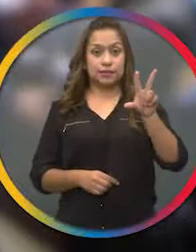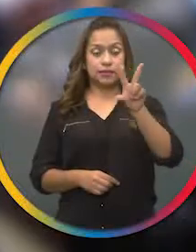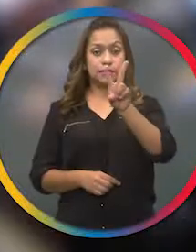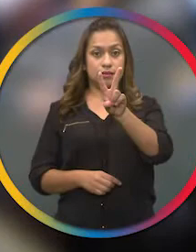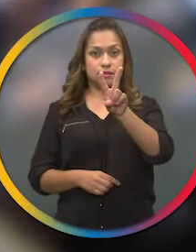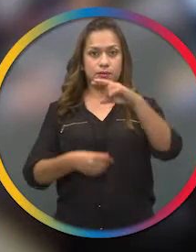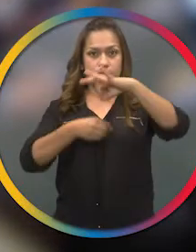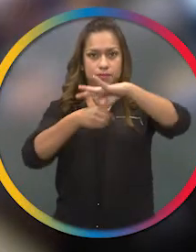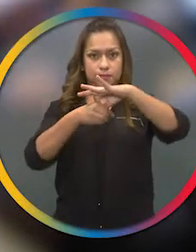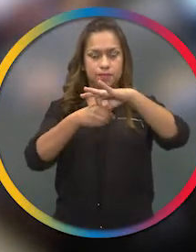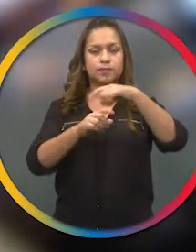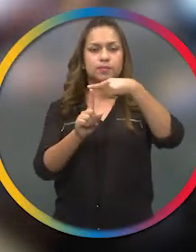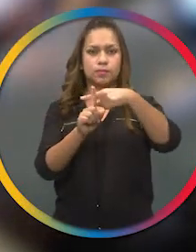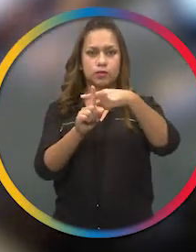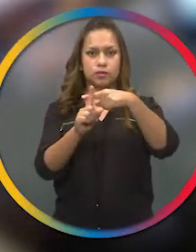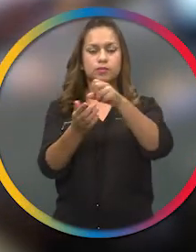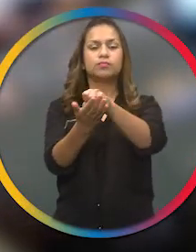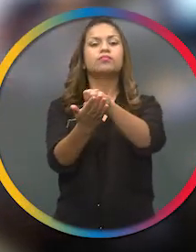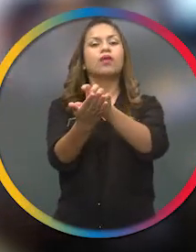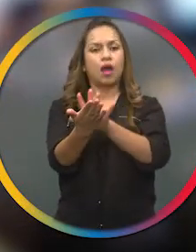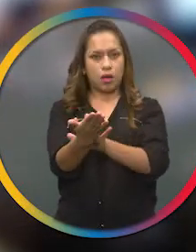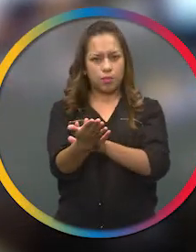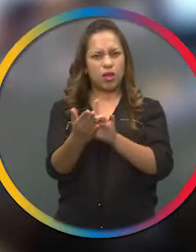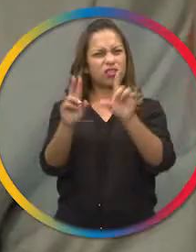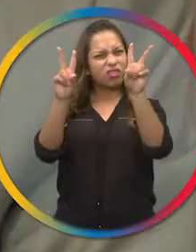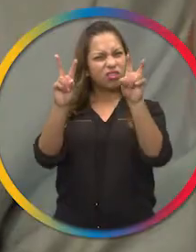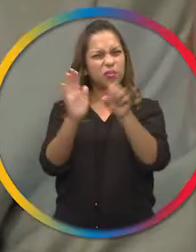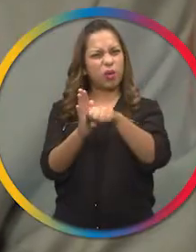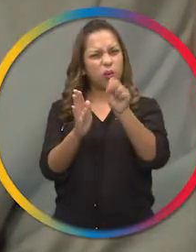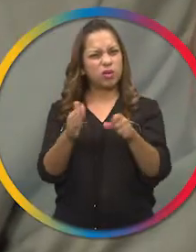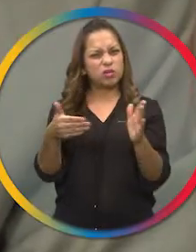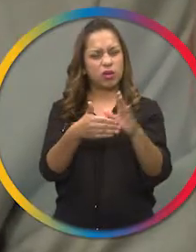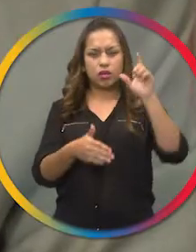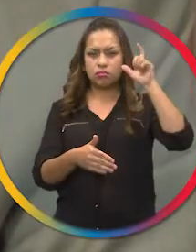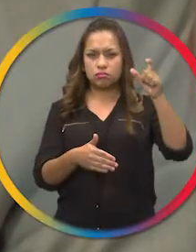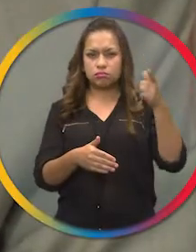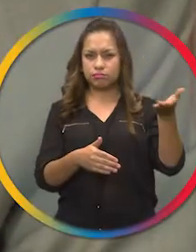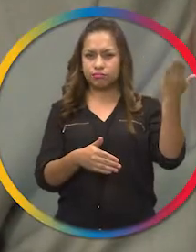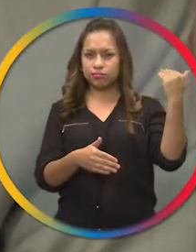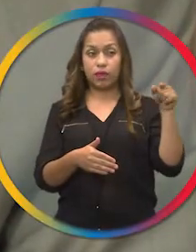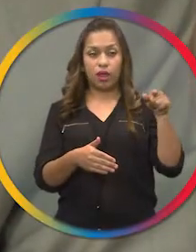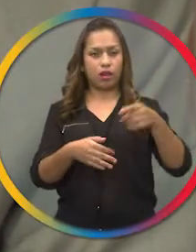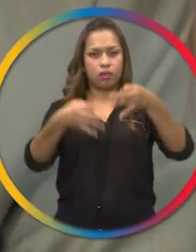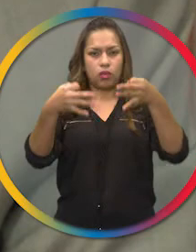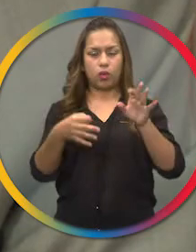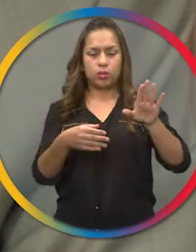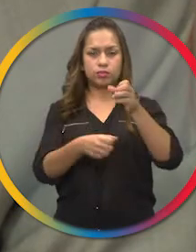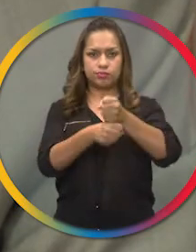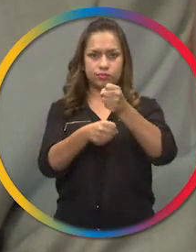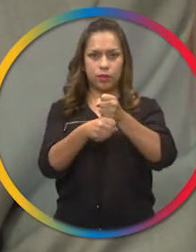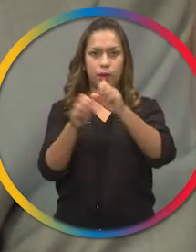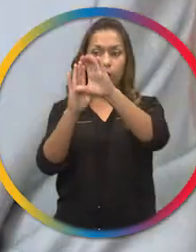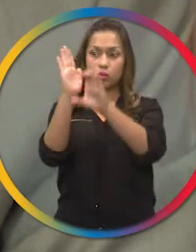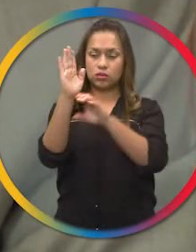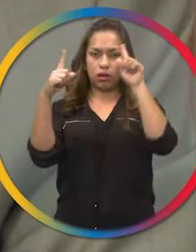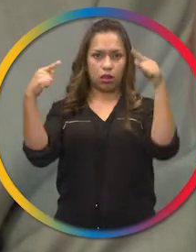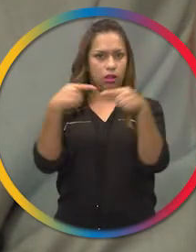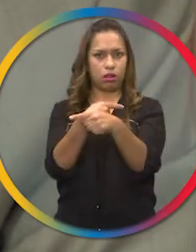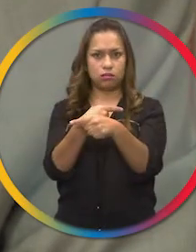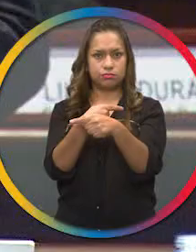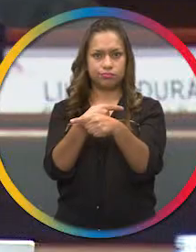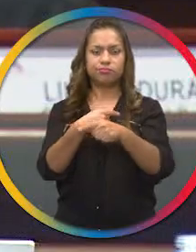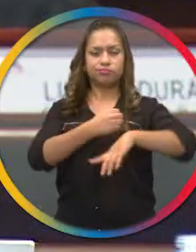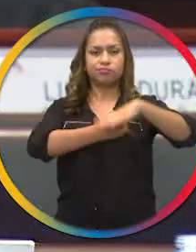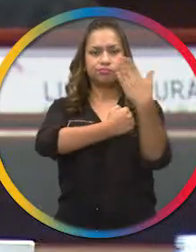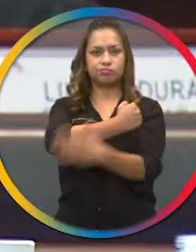Con 132 votos a favor, se aprobó la censura contra el excontralor Carlos Pollitt por incumplir las funciones establecidas por la Constitución